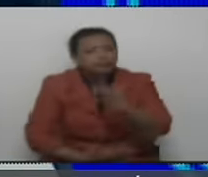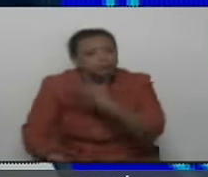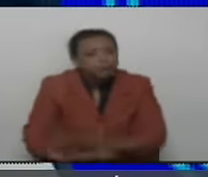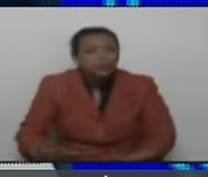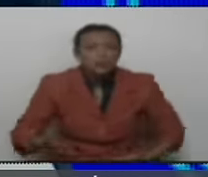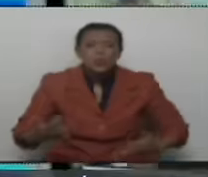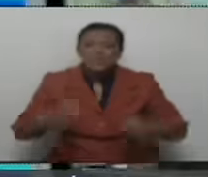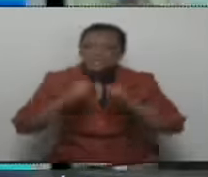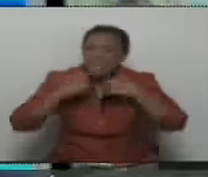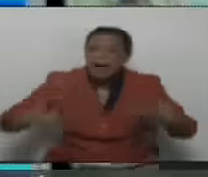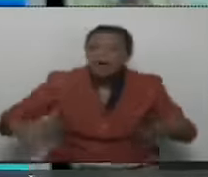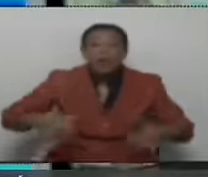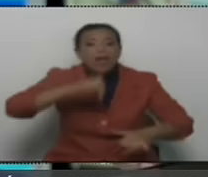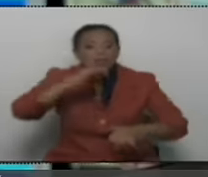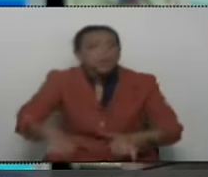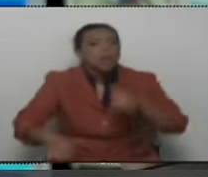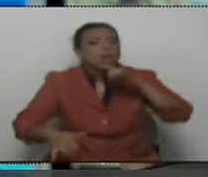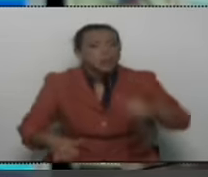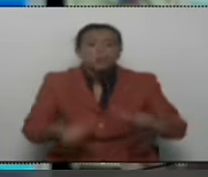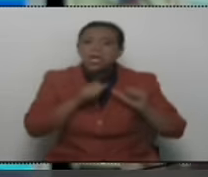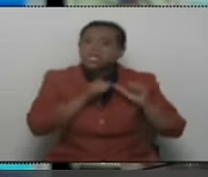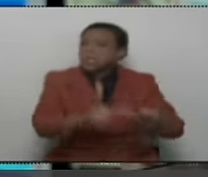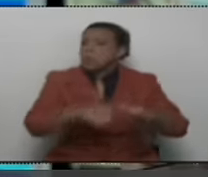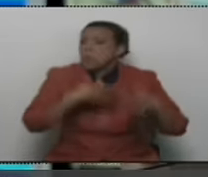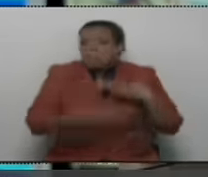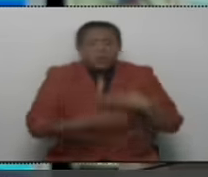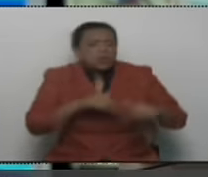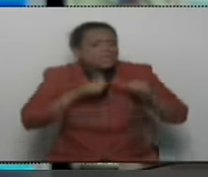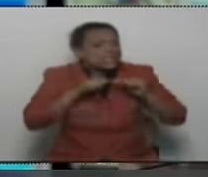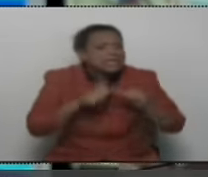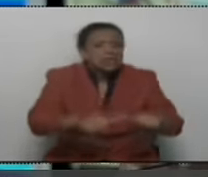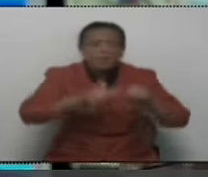hizo la denuncia en su momento y ellos siguieron adelante.